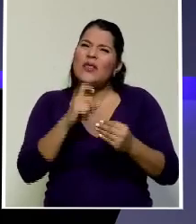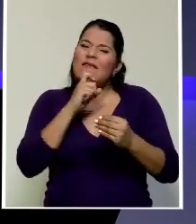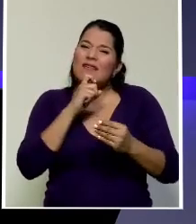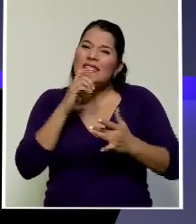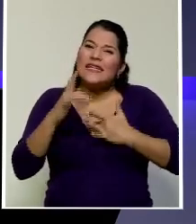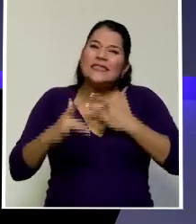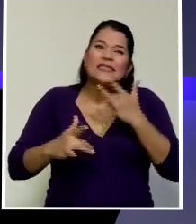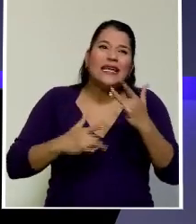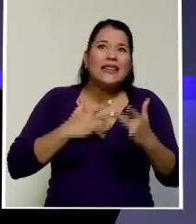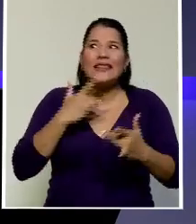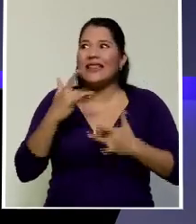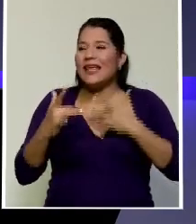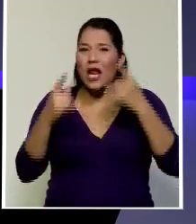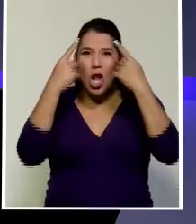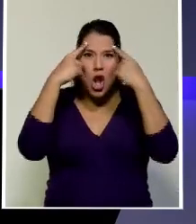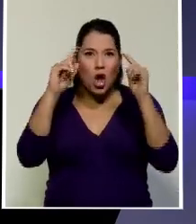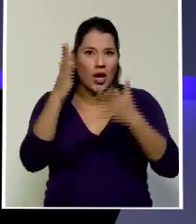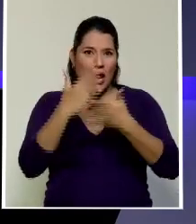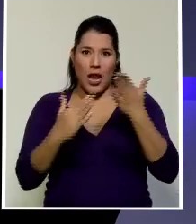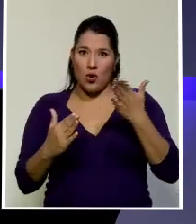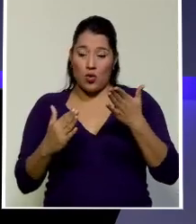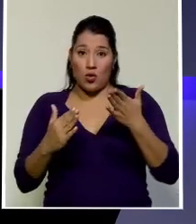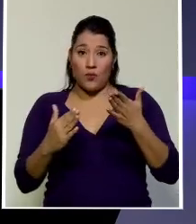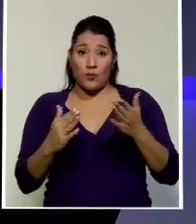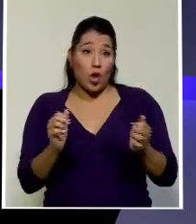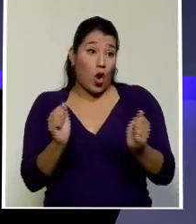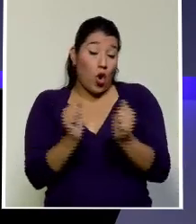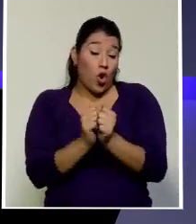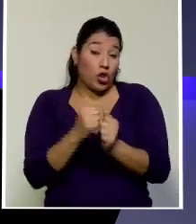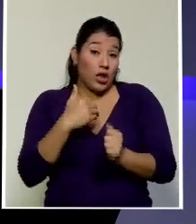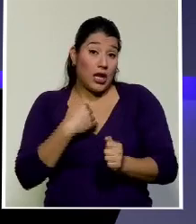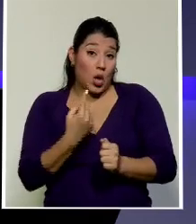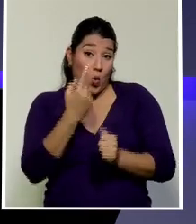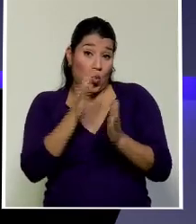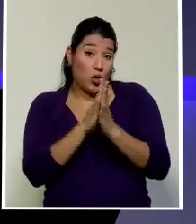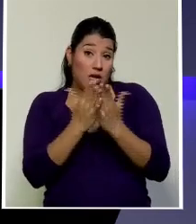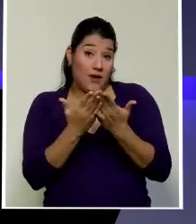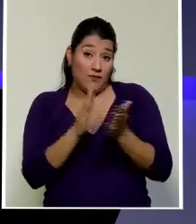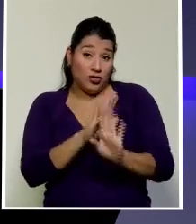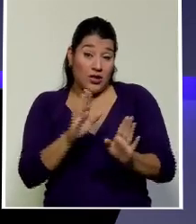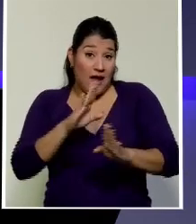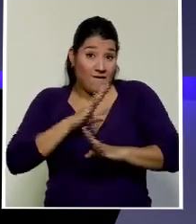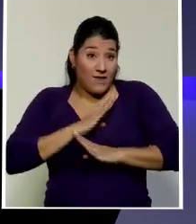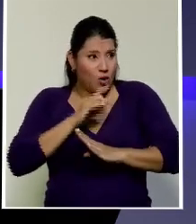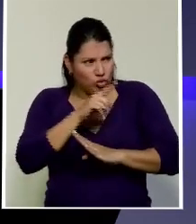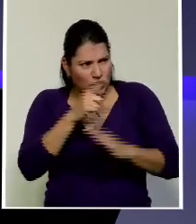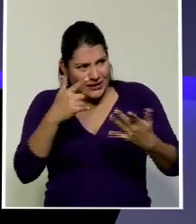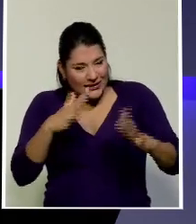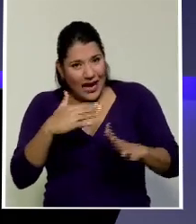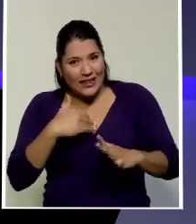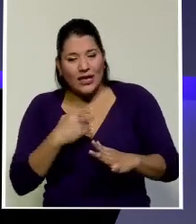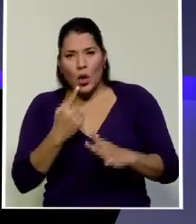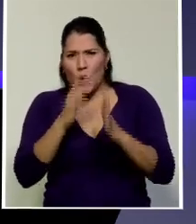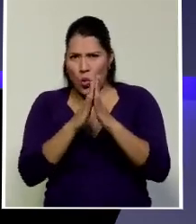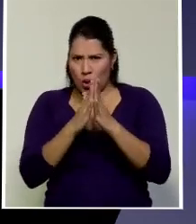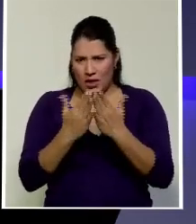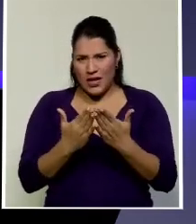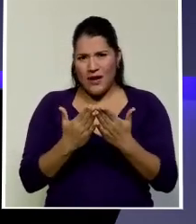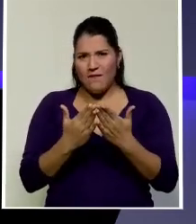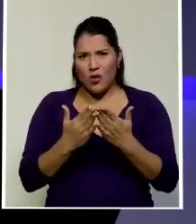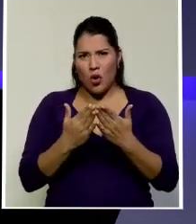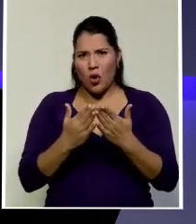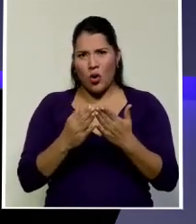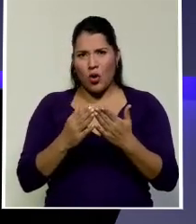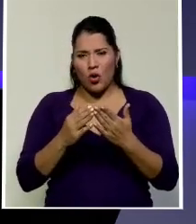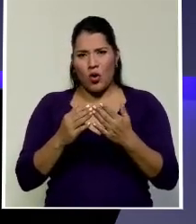lado, aunque tenga una obra vasta. En tu caso vos tenés una obra ya consolidada, has ganado el